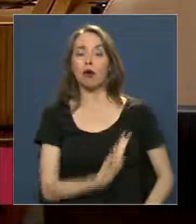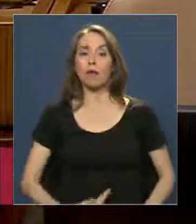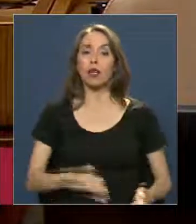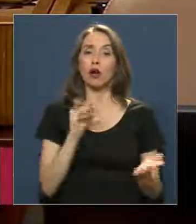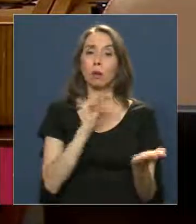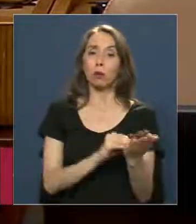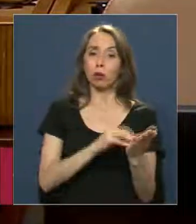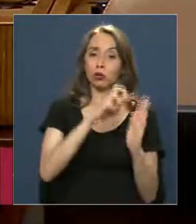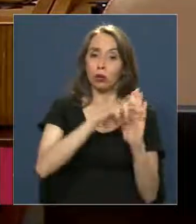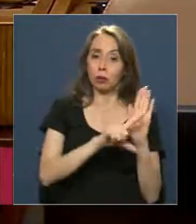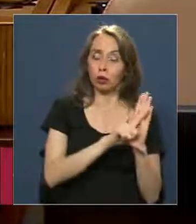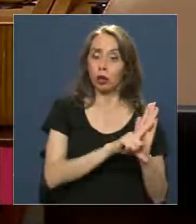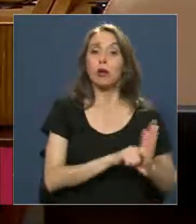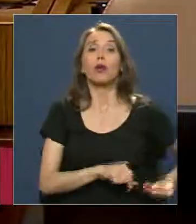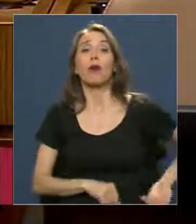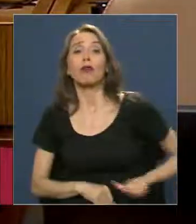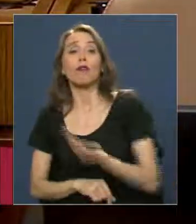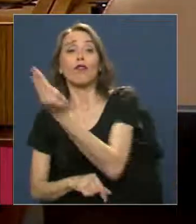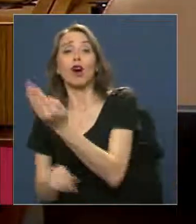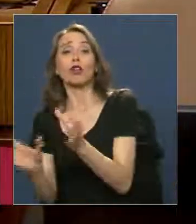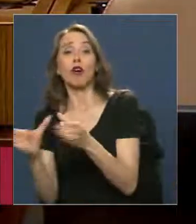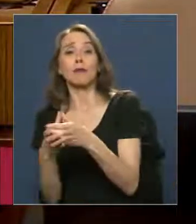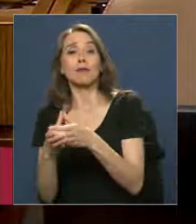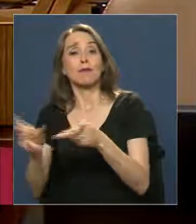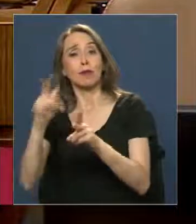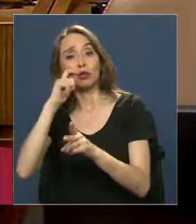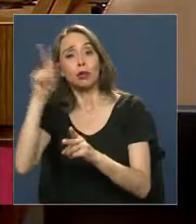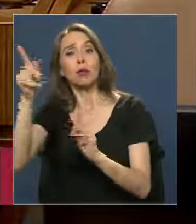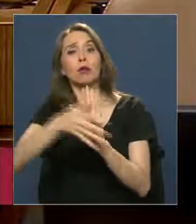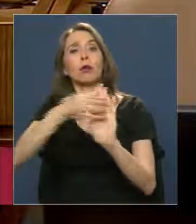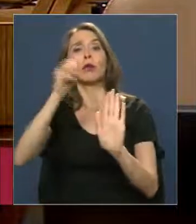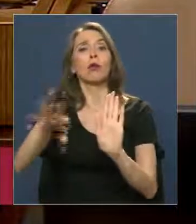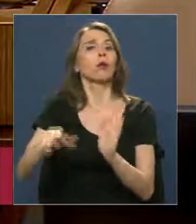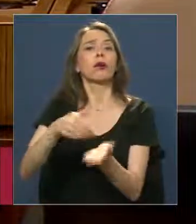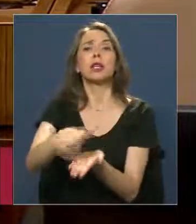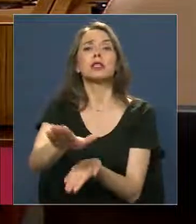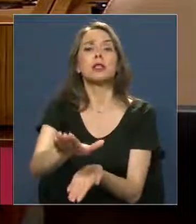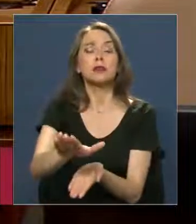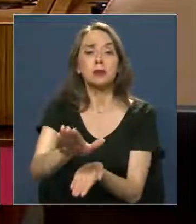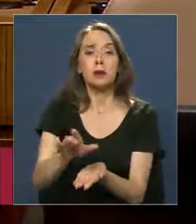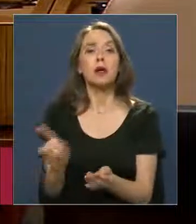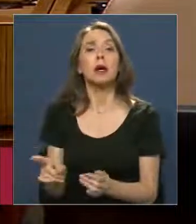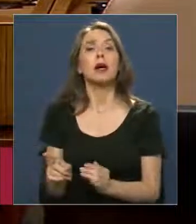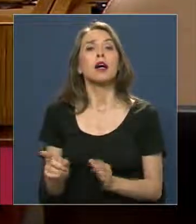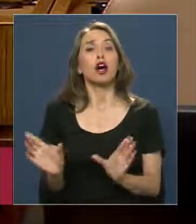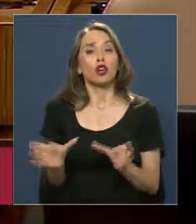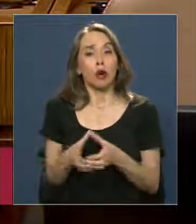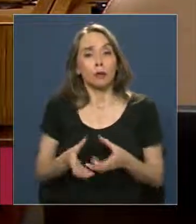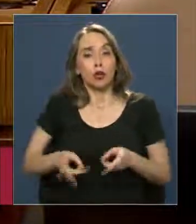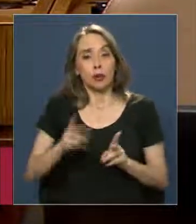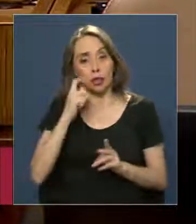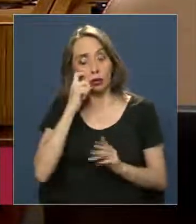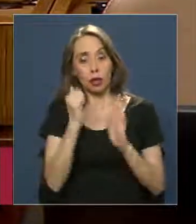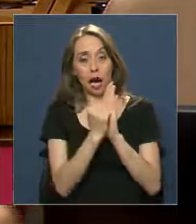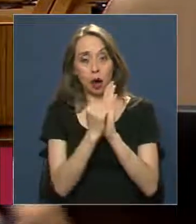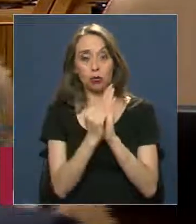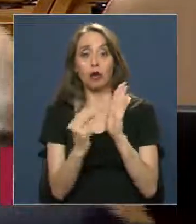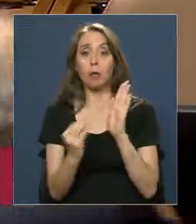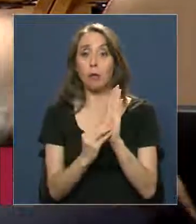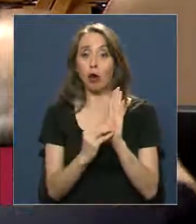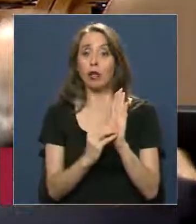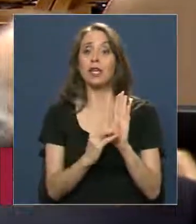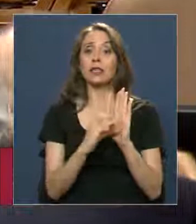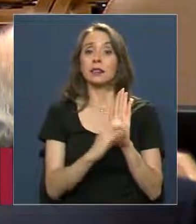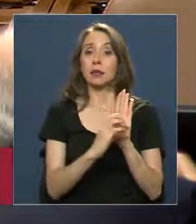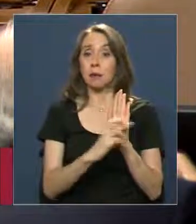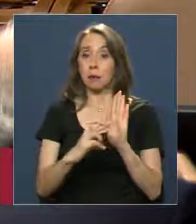que fue rechazada en la Comisión de Derechos Humanos. El artículo aprobado en la Comisión de Derechos Humanos que tipifica el delito de incitación